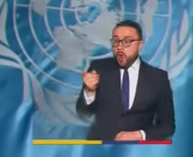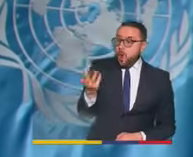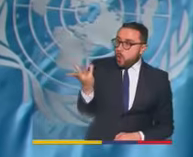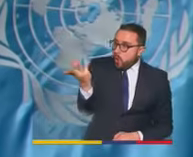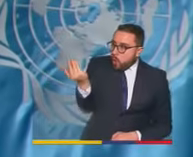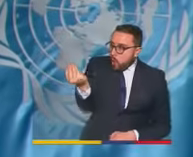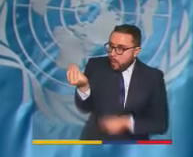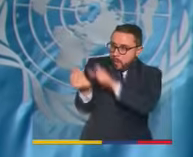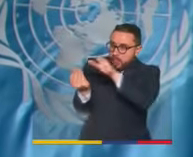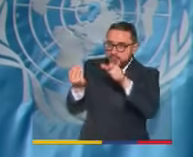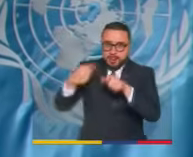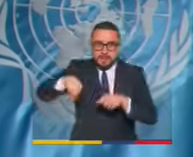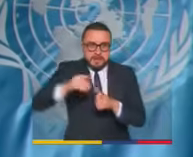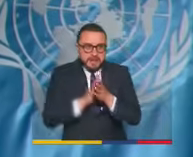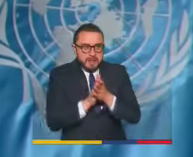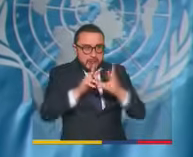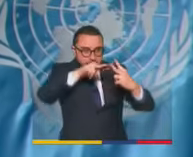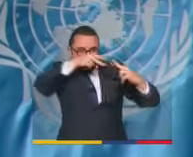la vida.